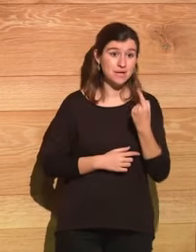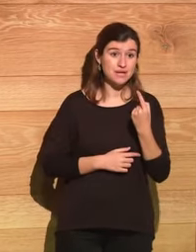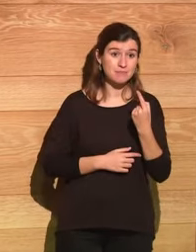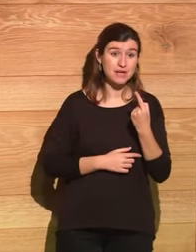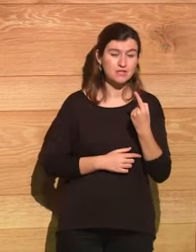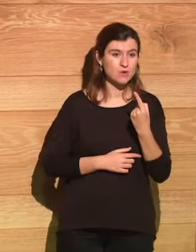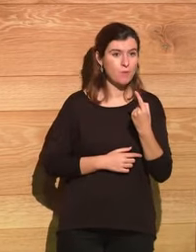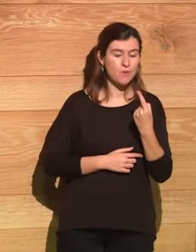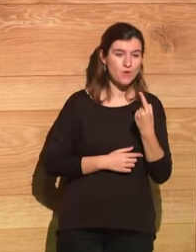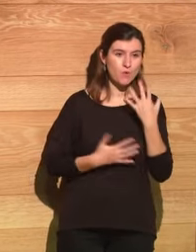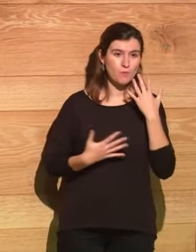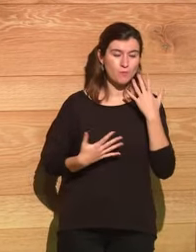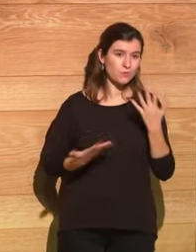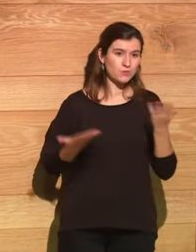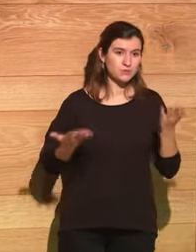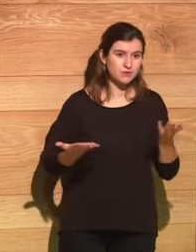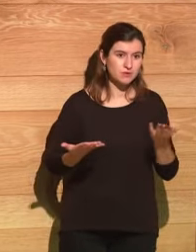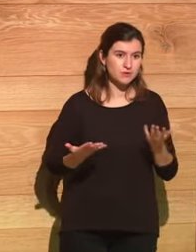tú